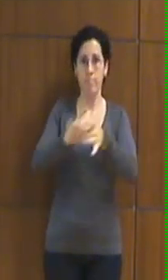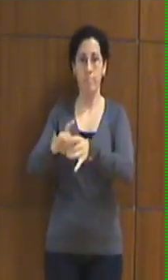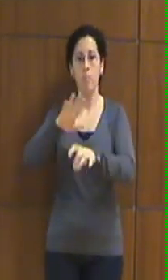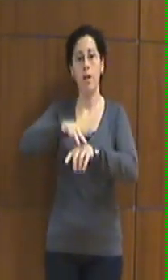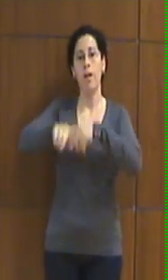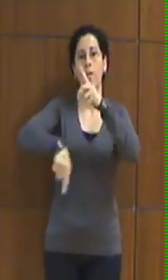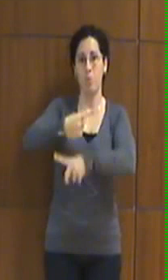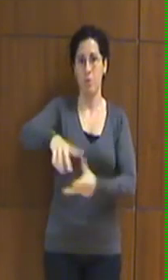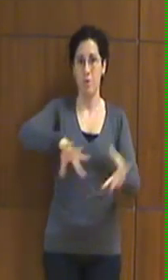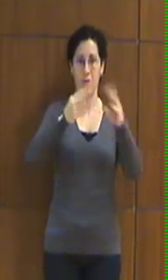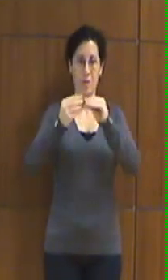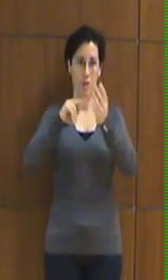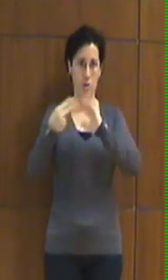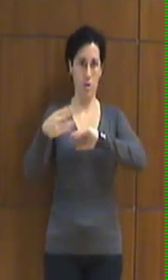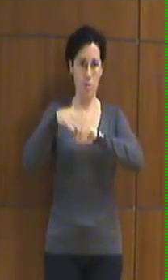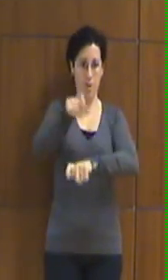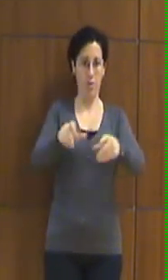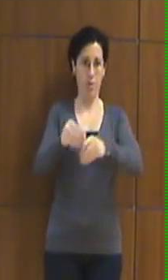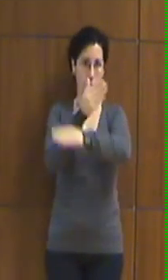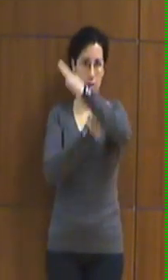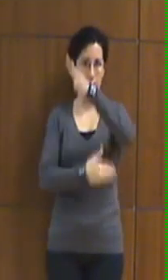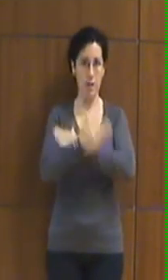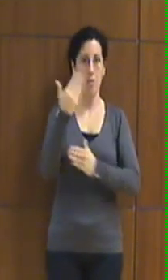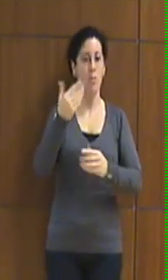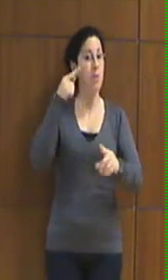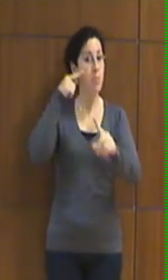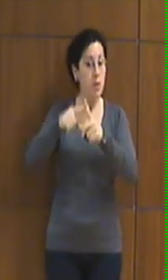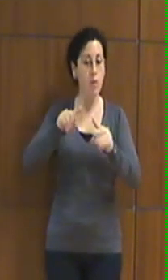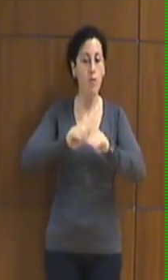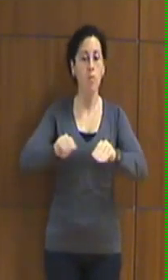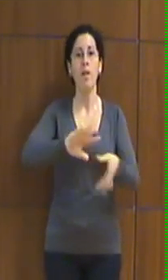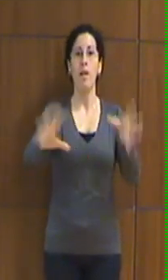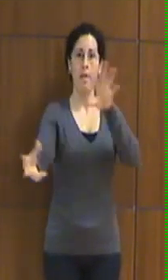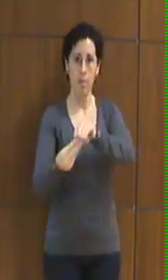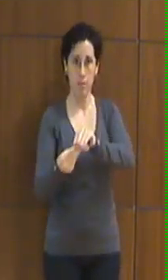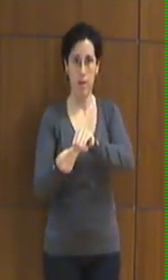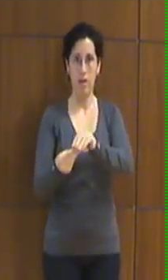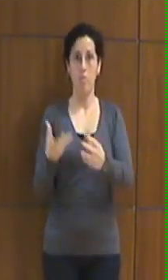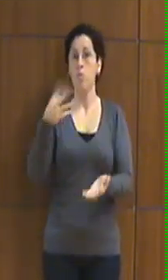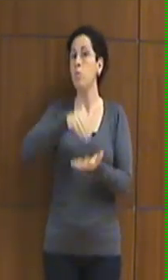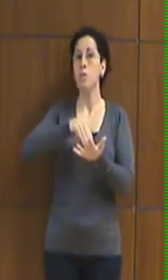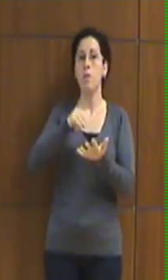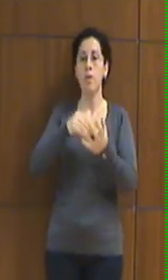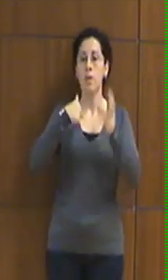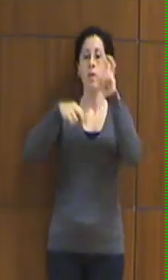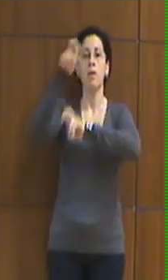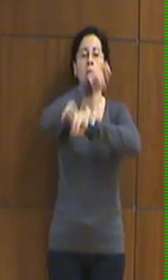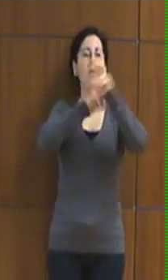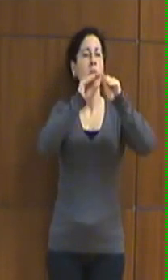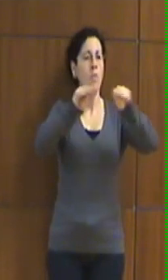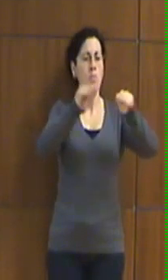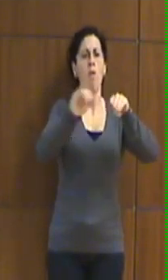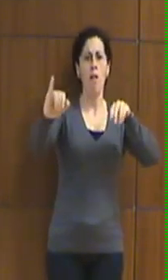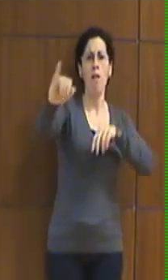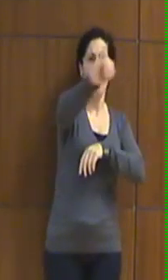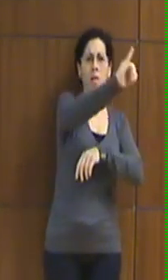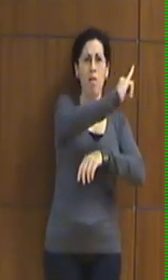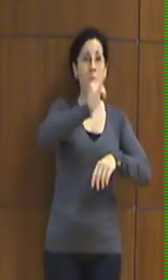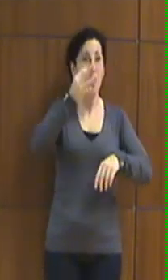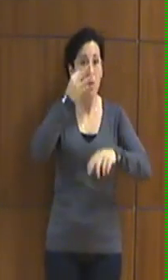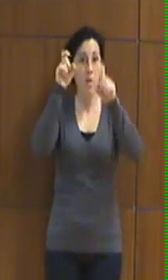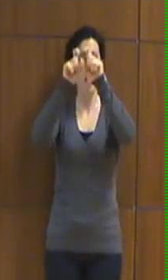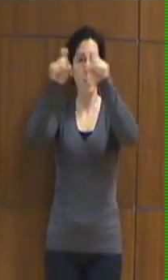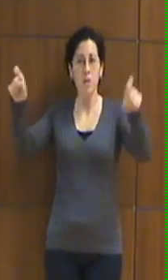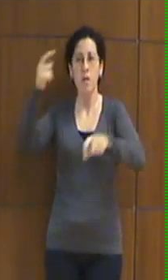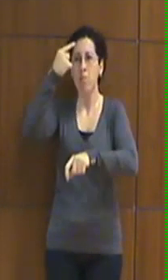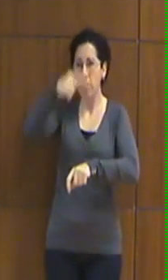discapacidad, ¿no? Y sobre todo, una formación adaptada a ellos, ¿no? Muchas veces vas a buscar formación y no tienes empresas que